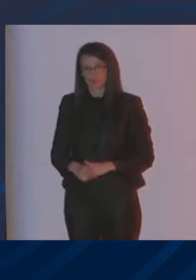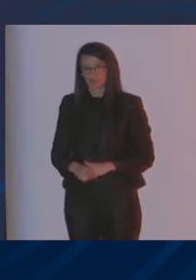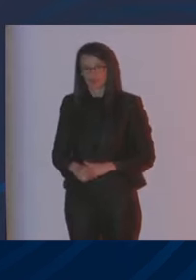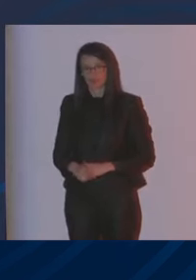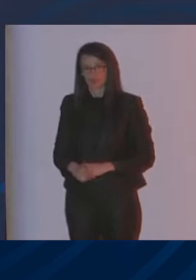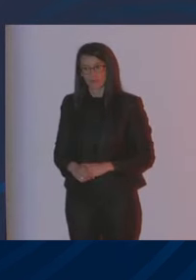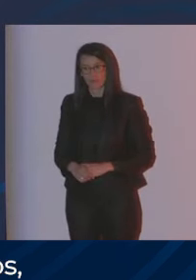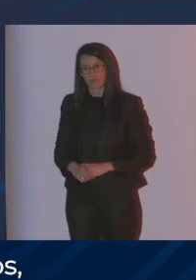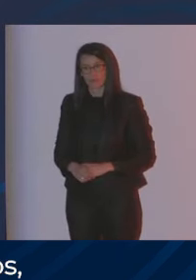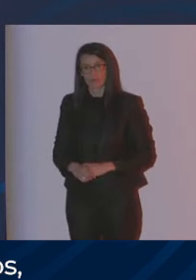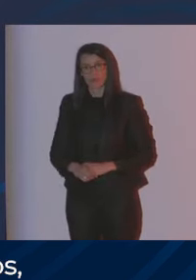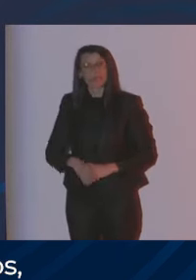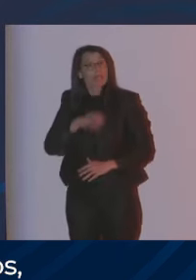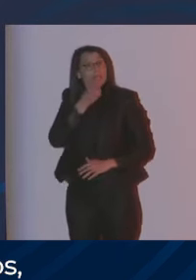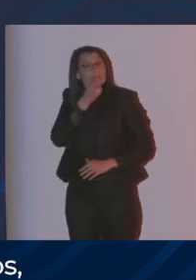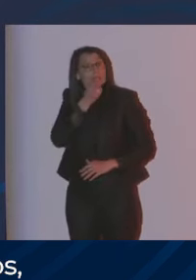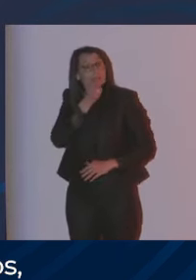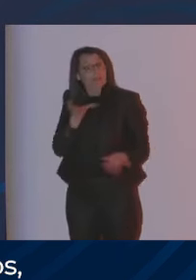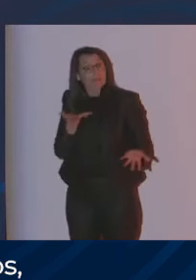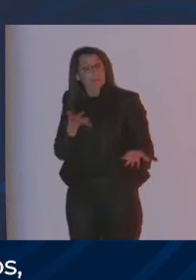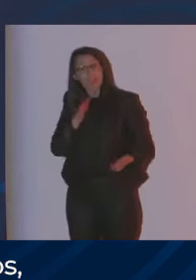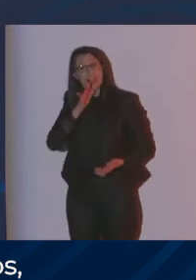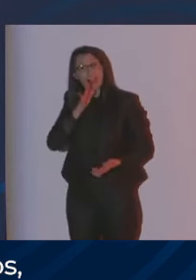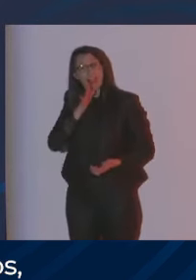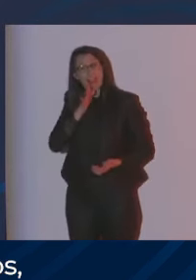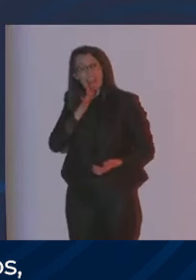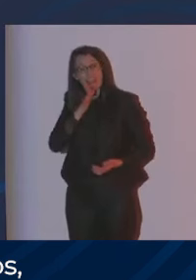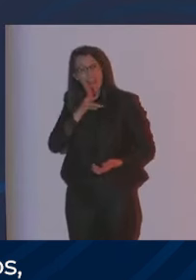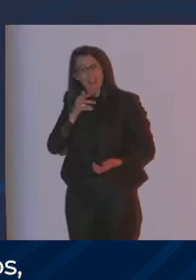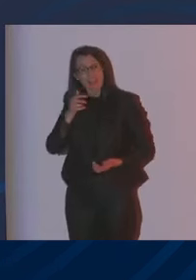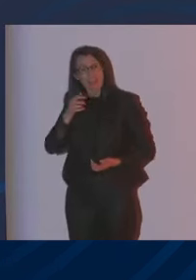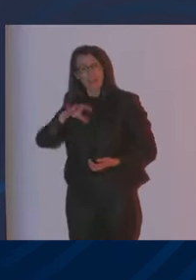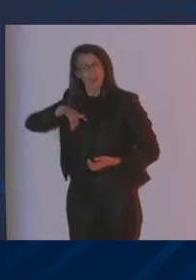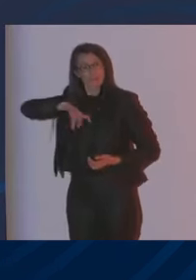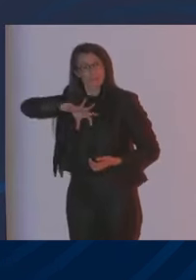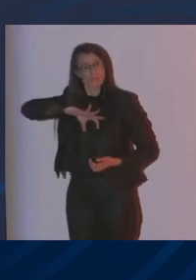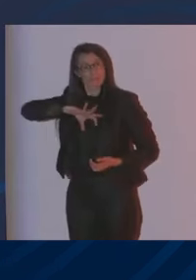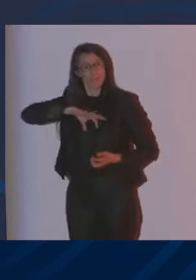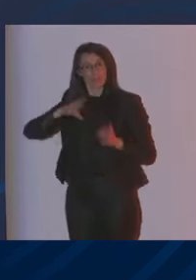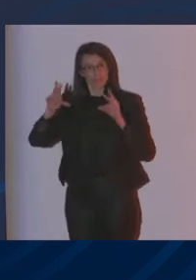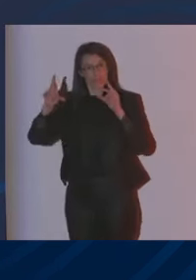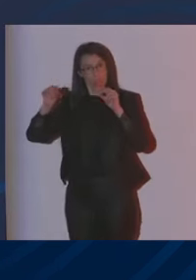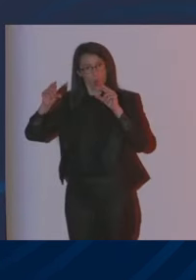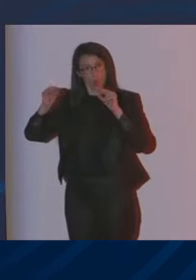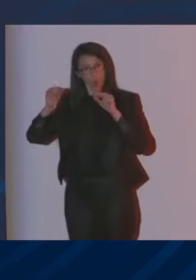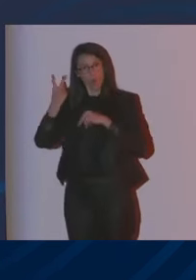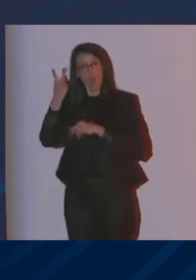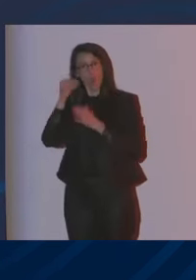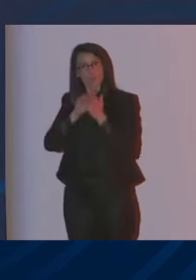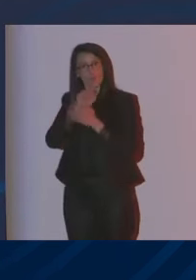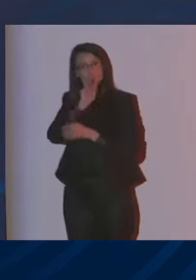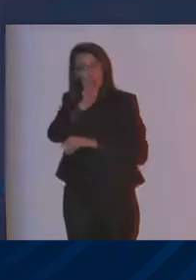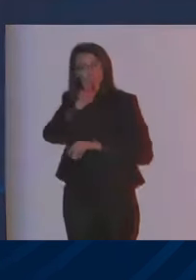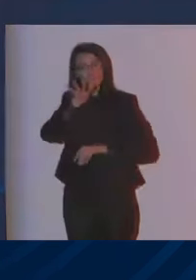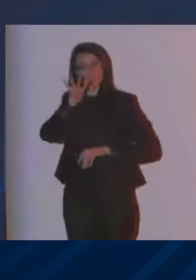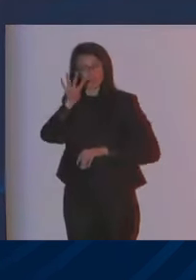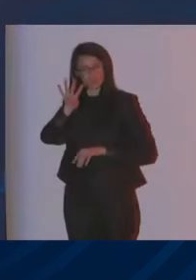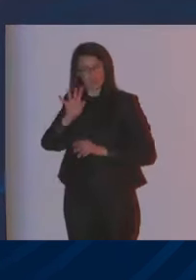Bueno, pues llega el momento de entregar los reconocimientos, las medallas de oro